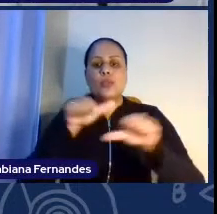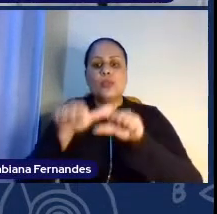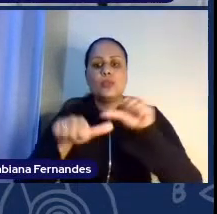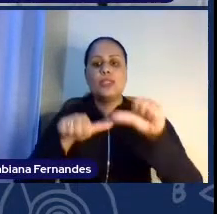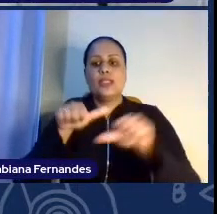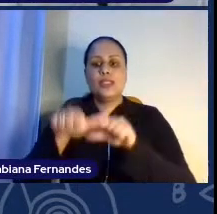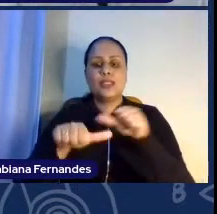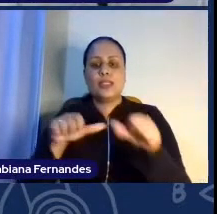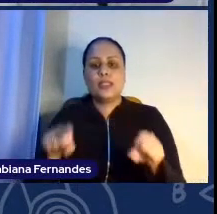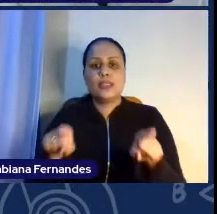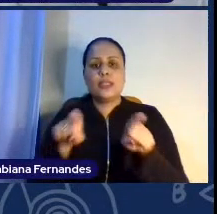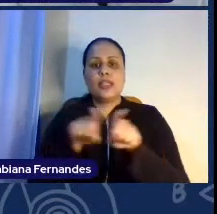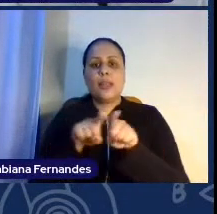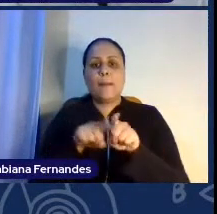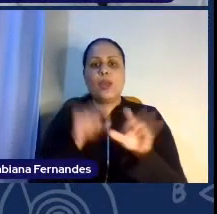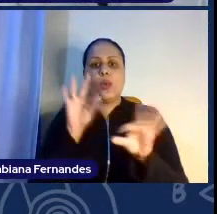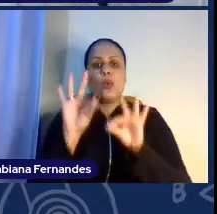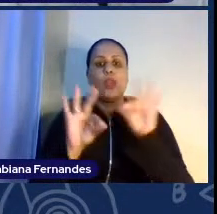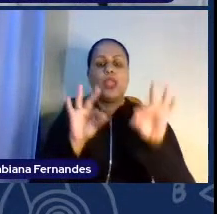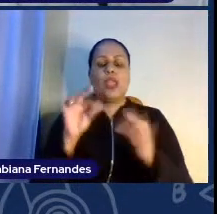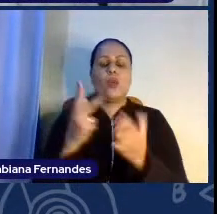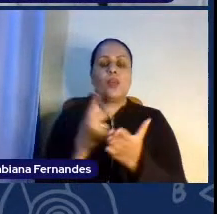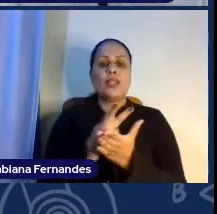Y entonces